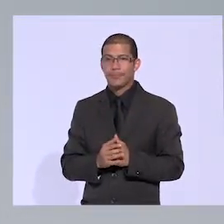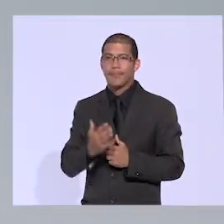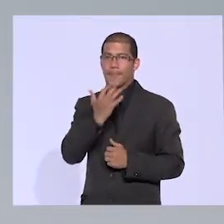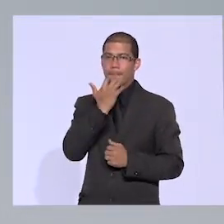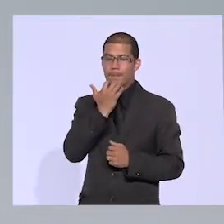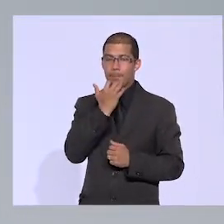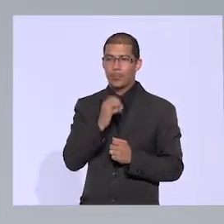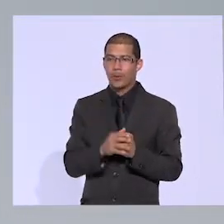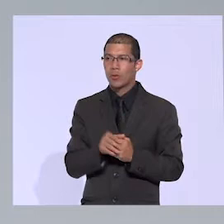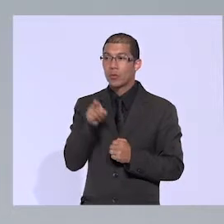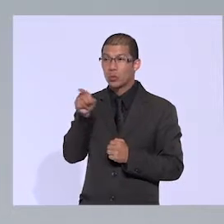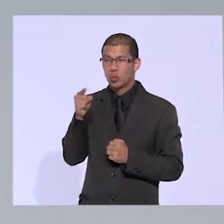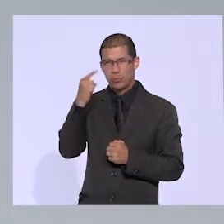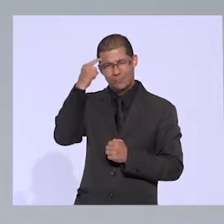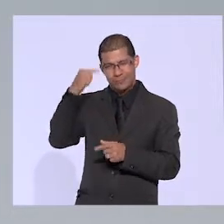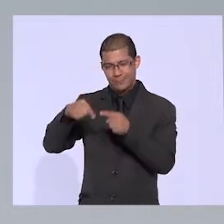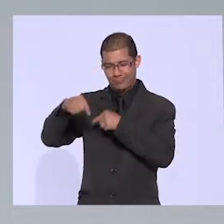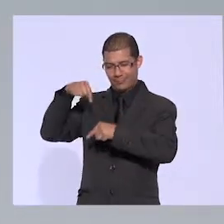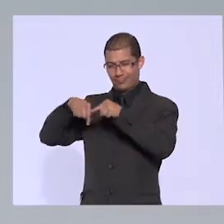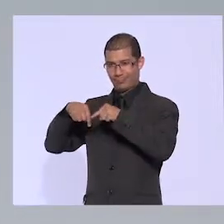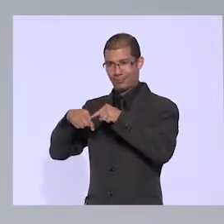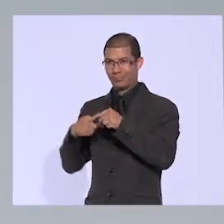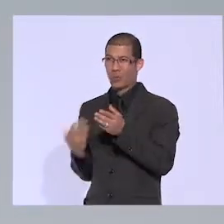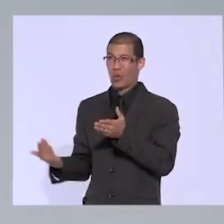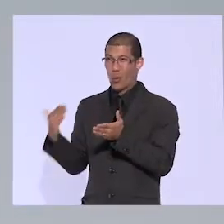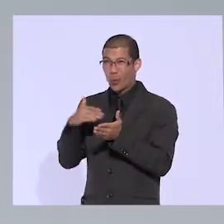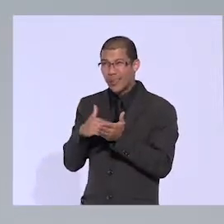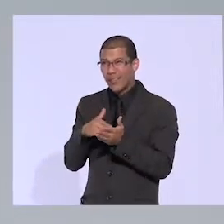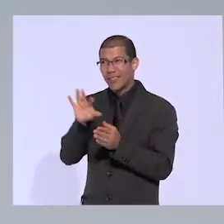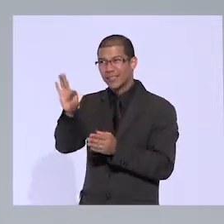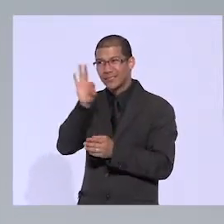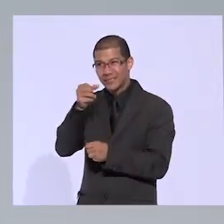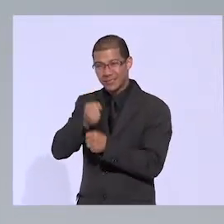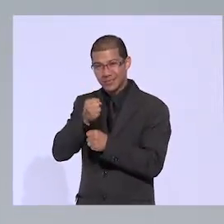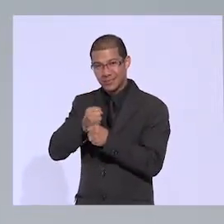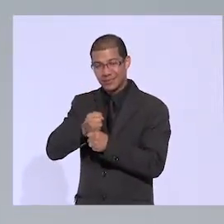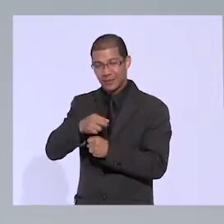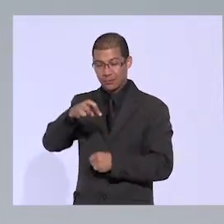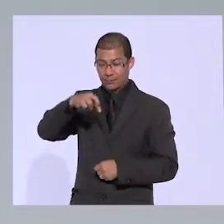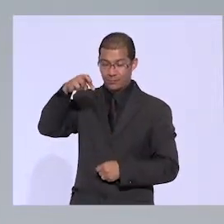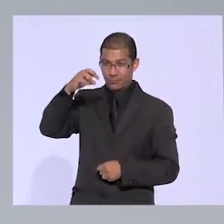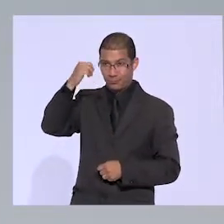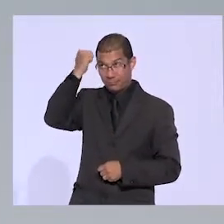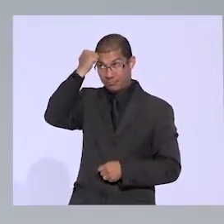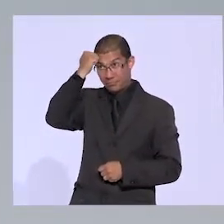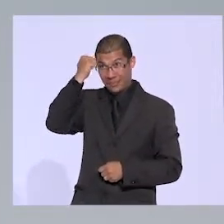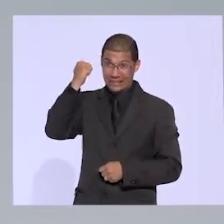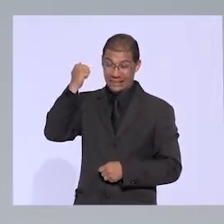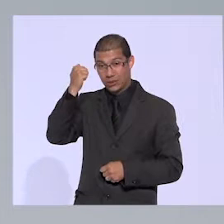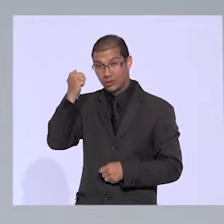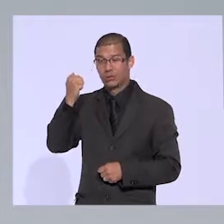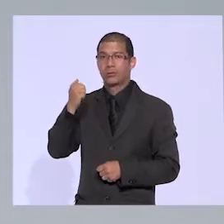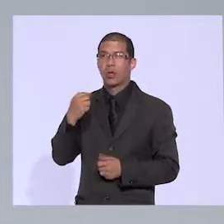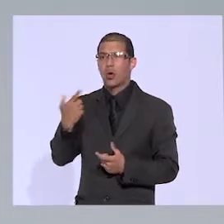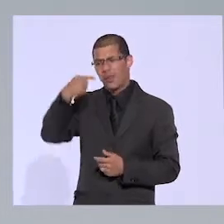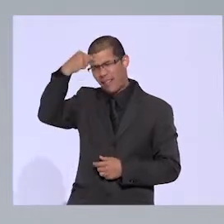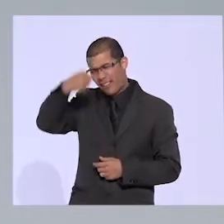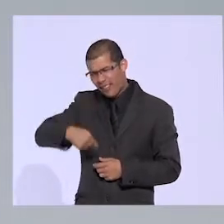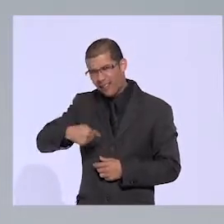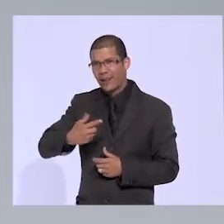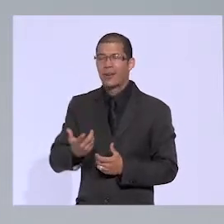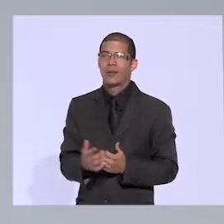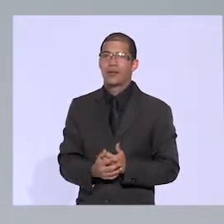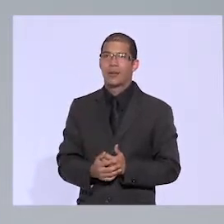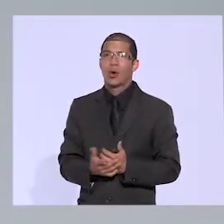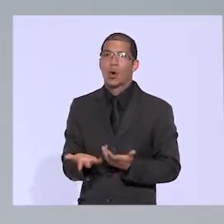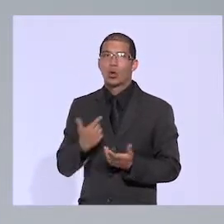decidir otra vez, seguiría eligiendo la profesor docente. Me arrepiento de haber decidido dedicarme a la enseñanza. Disfruto trabajando en